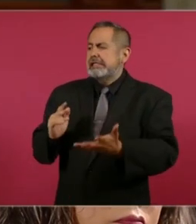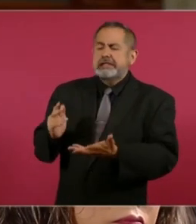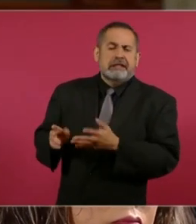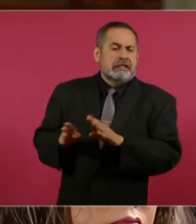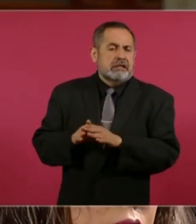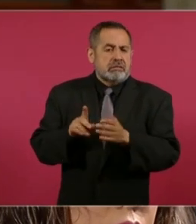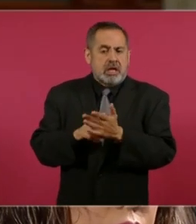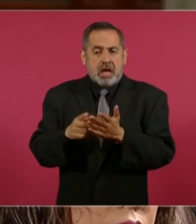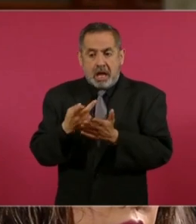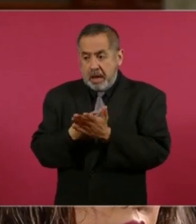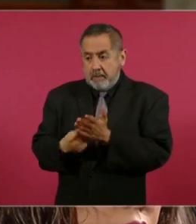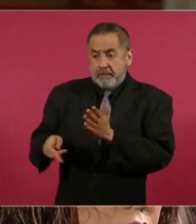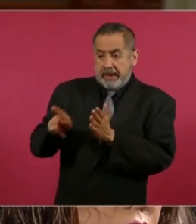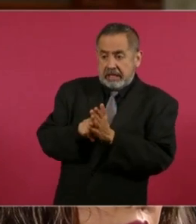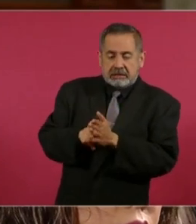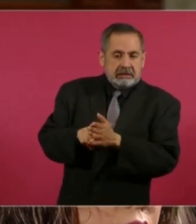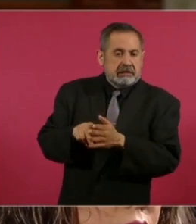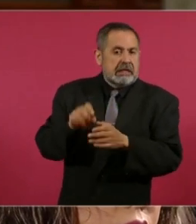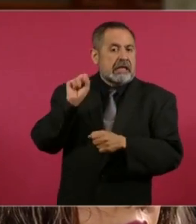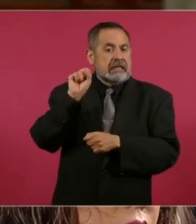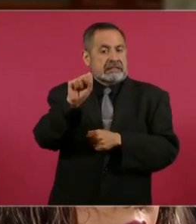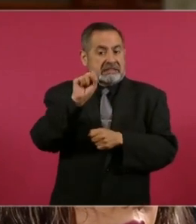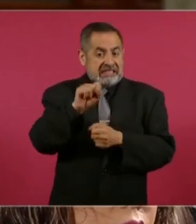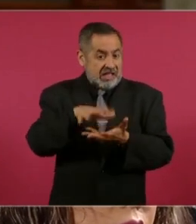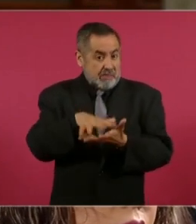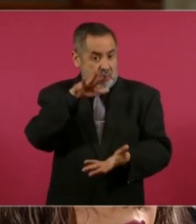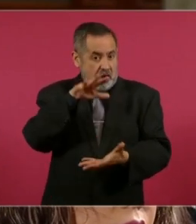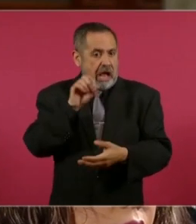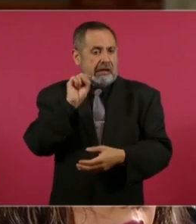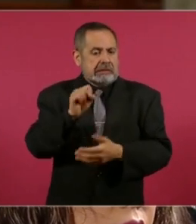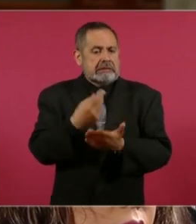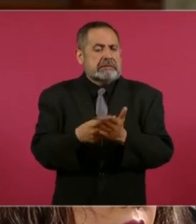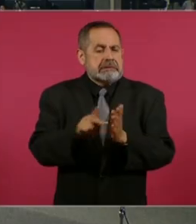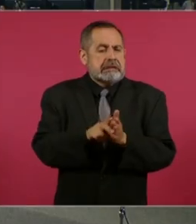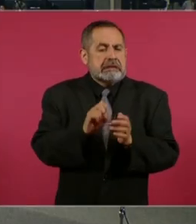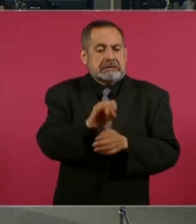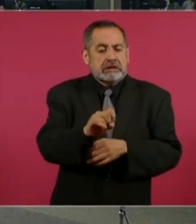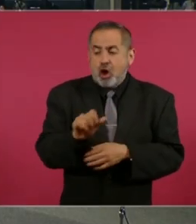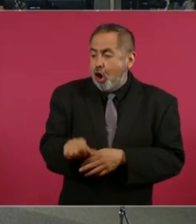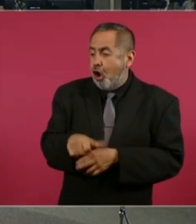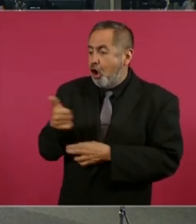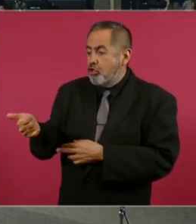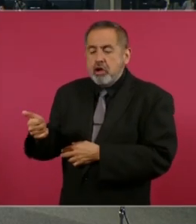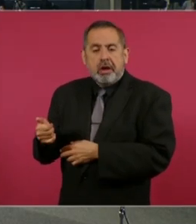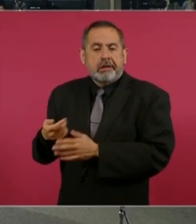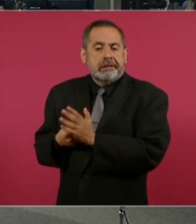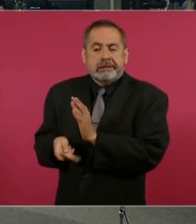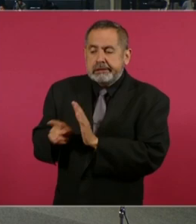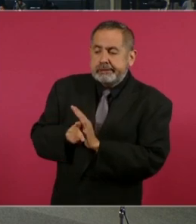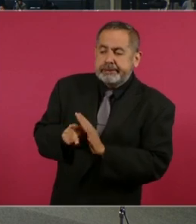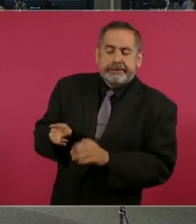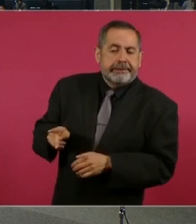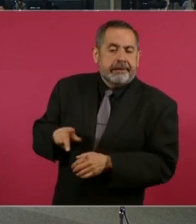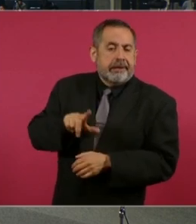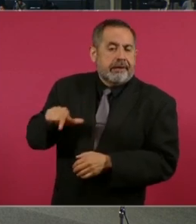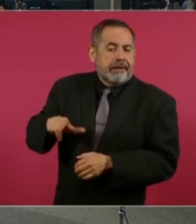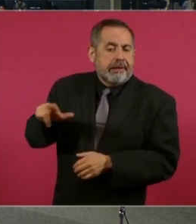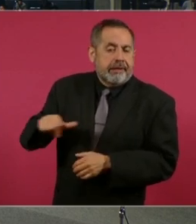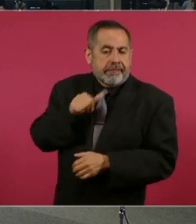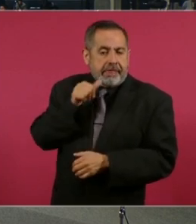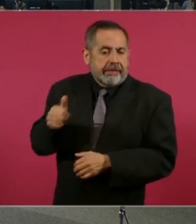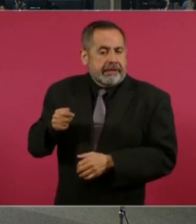se basifica a los agremiados del sindicato mayoritario, pero los demás trabajadores de los otros sindicatos no han